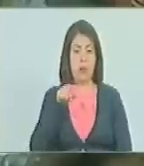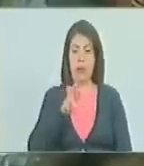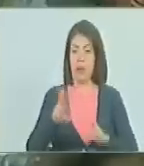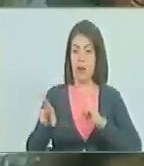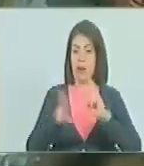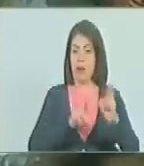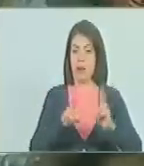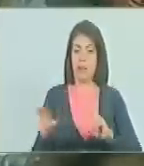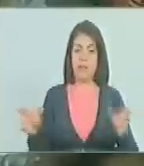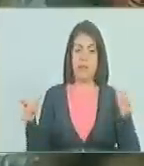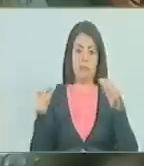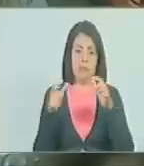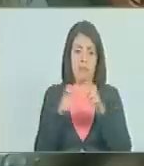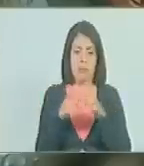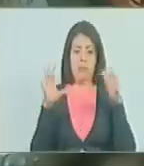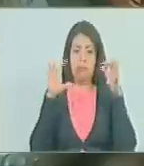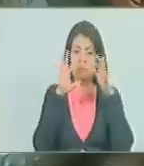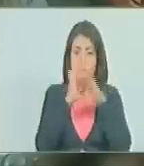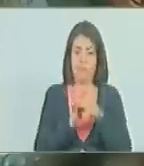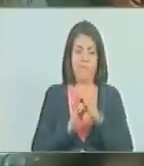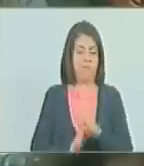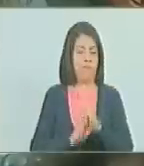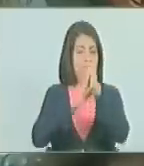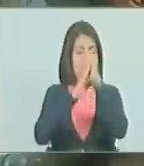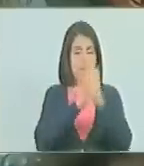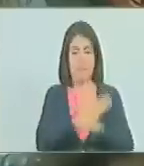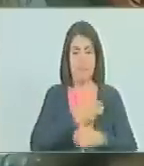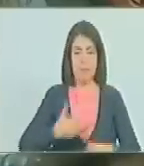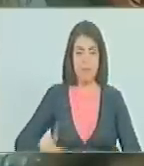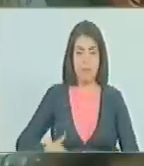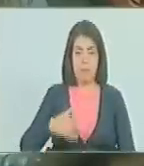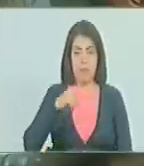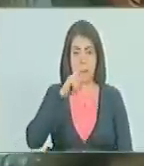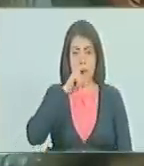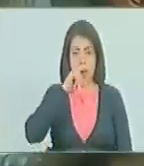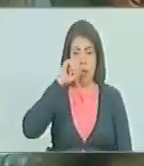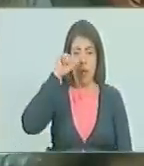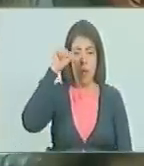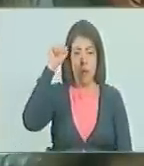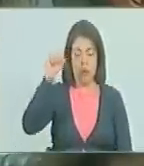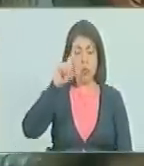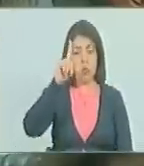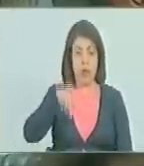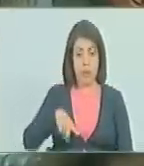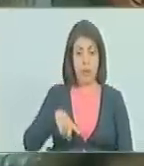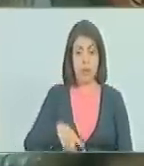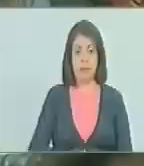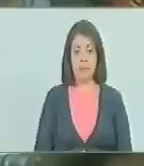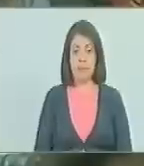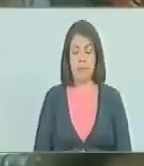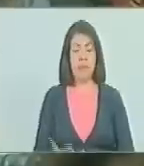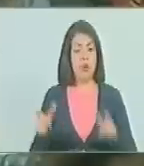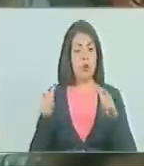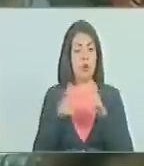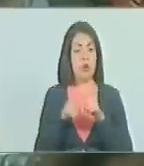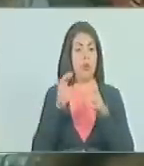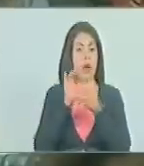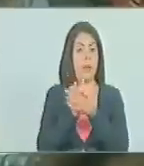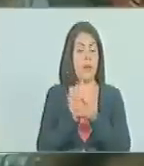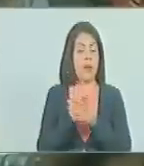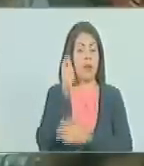relación se consolida con el liderazgo de nuestro presidente Nicolás Maduro, y además este grupo de